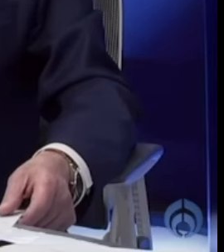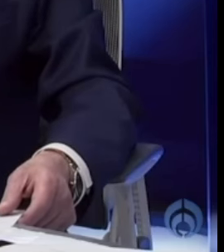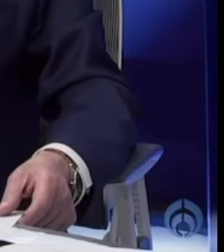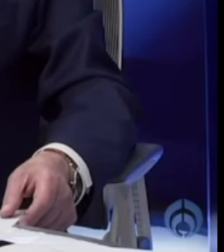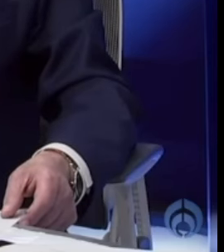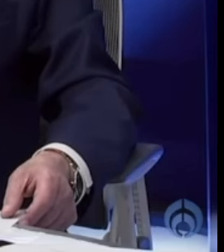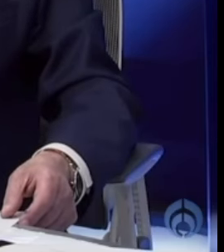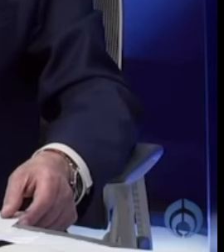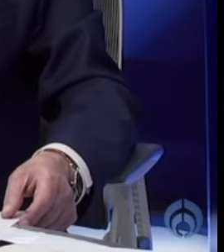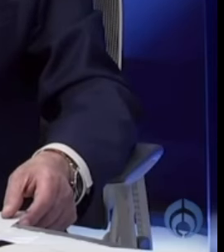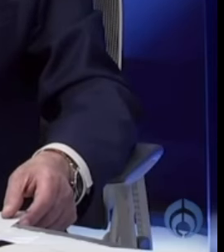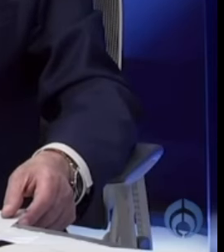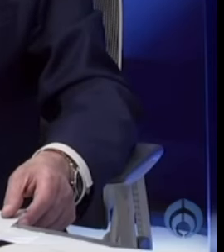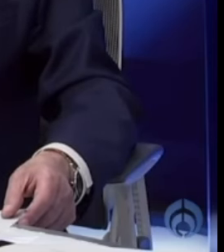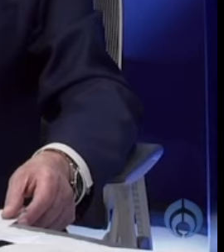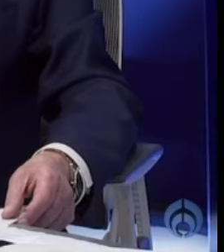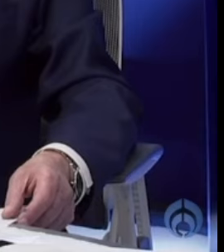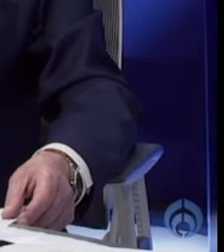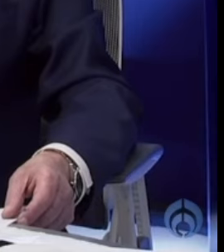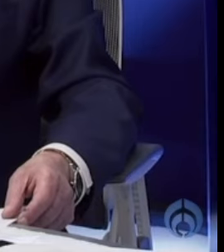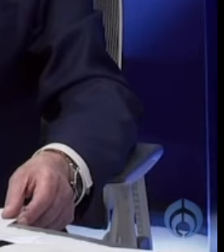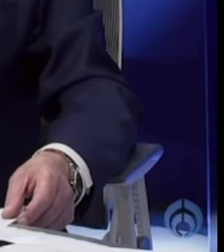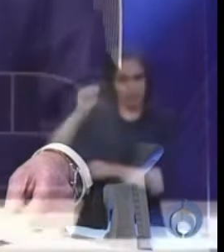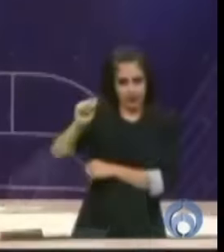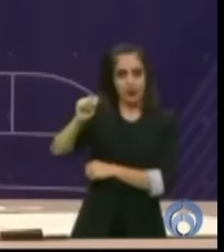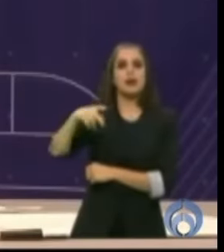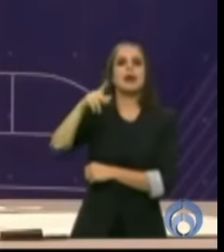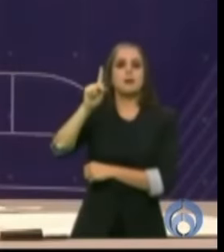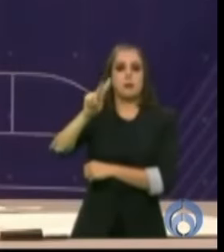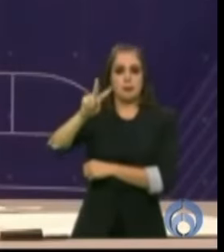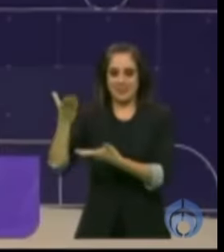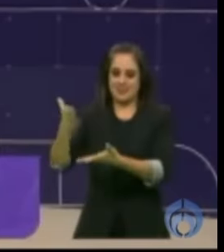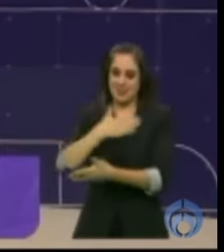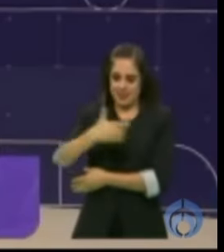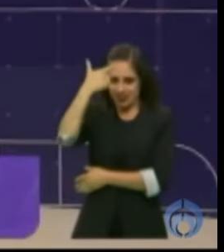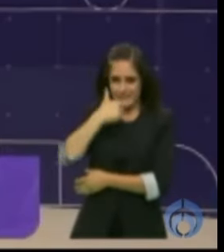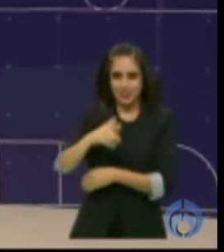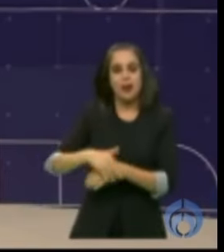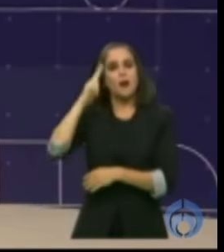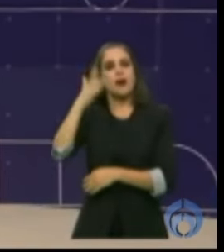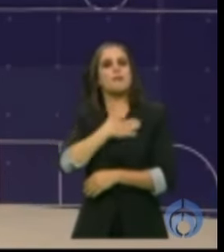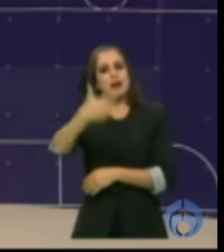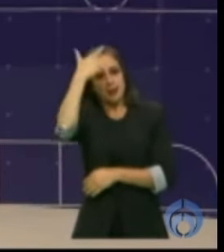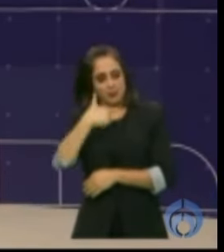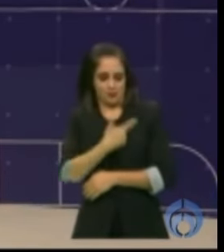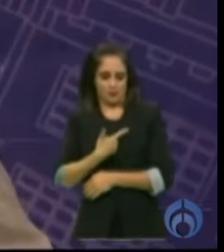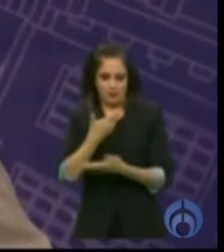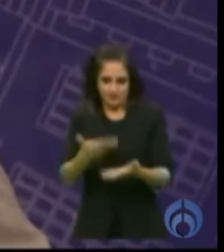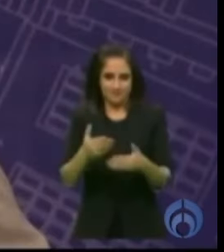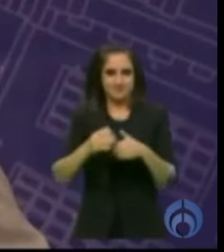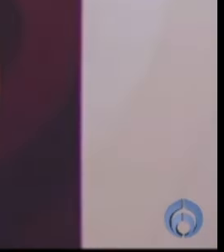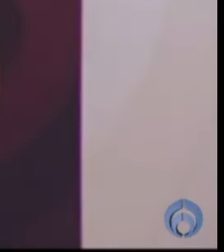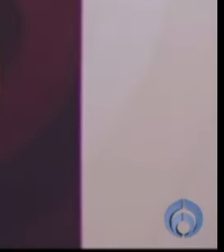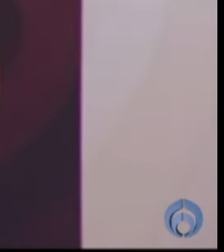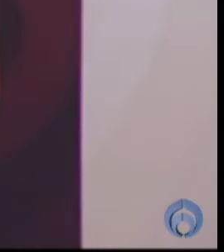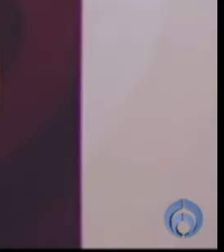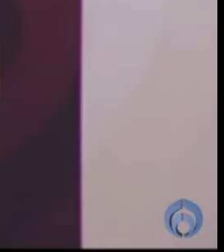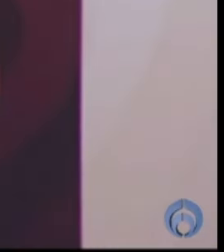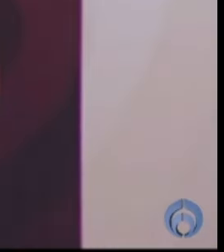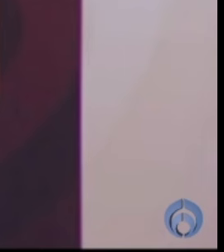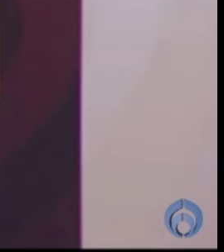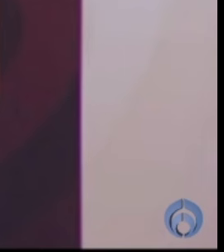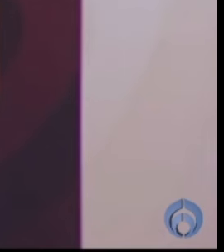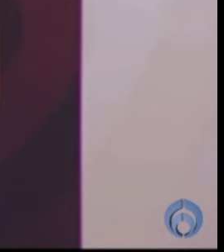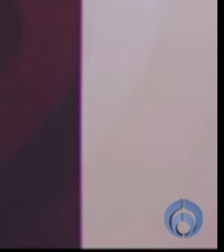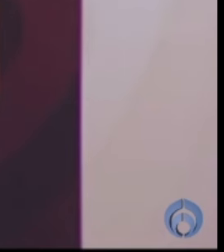decir, es que el presidente López Obrador fue un protagonista del debate, porque sus políticas estuvieron